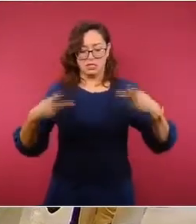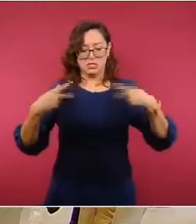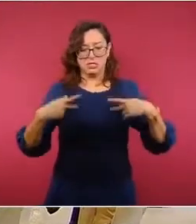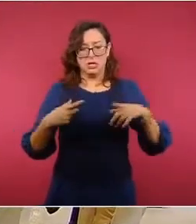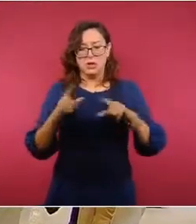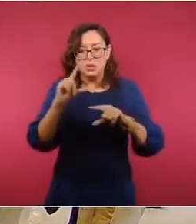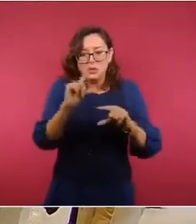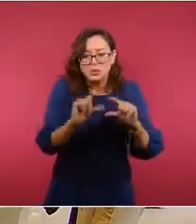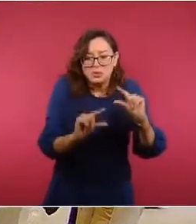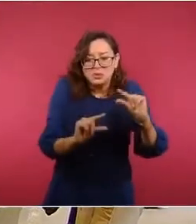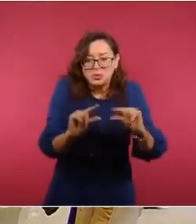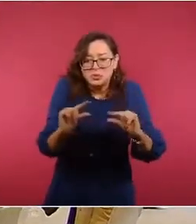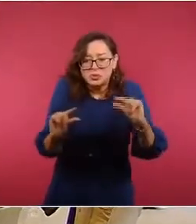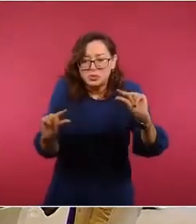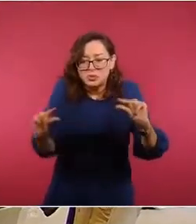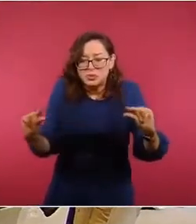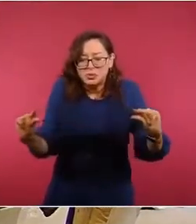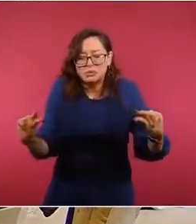pequeñas.